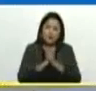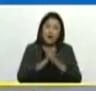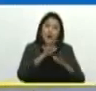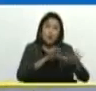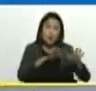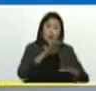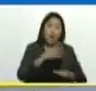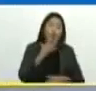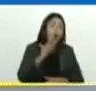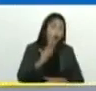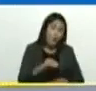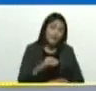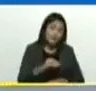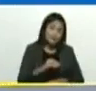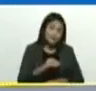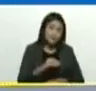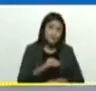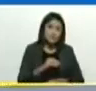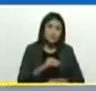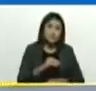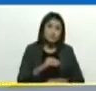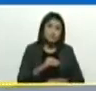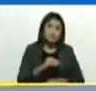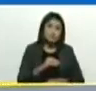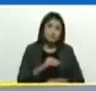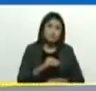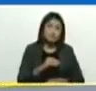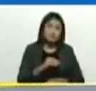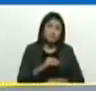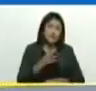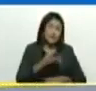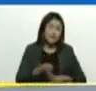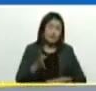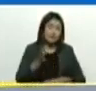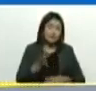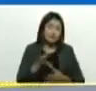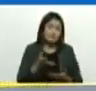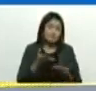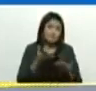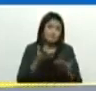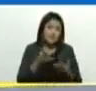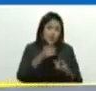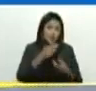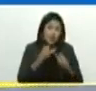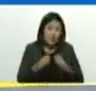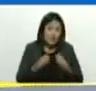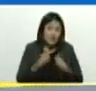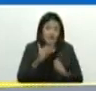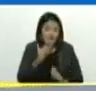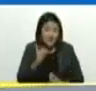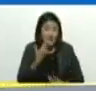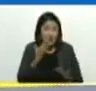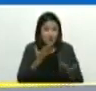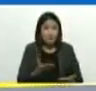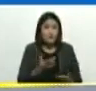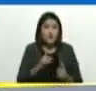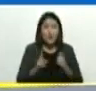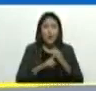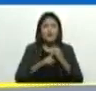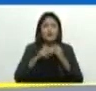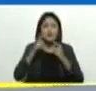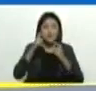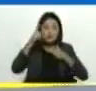jóvenes o en el momento de mayor esplendor de sus vidas, como Chávez.